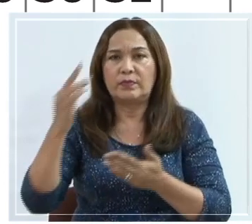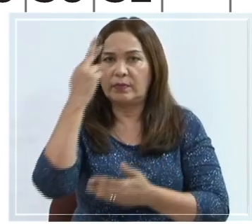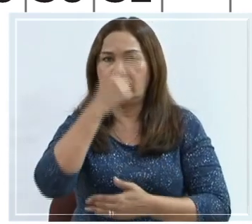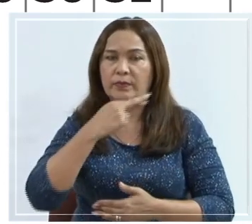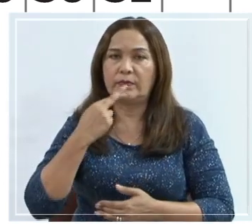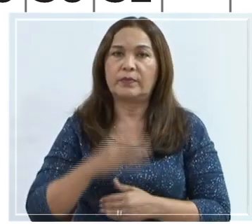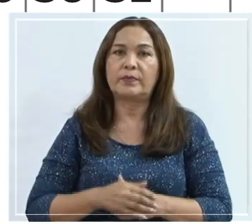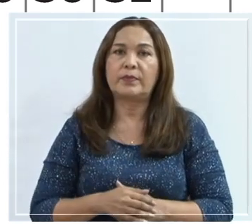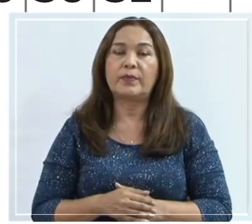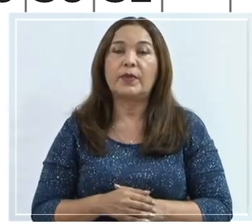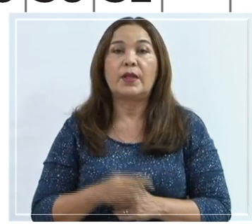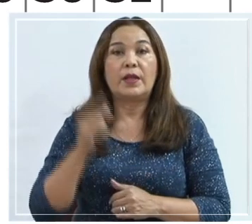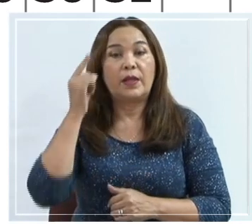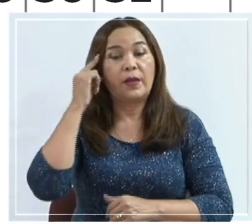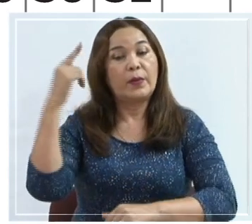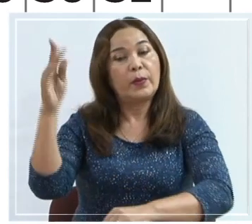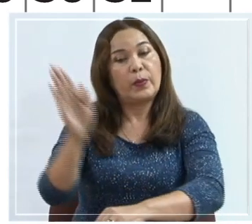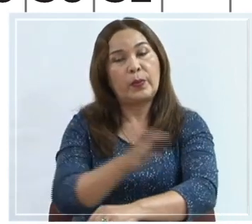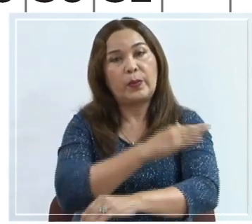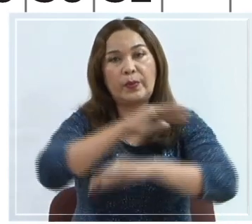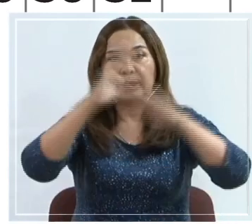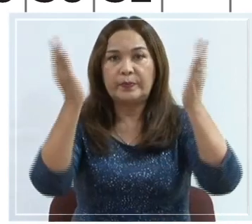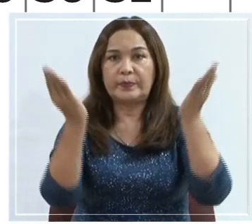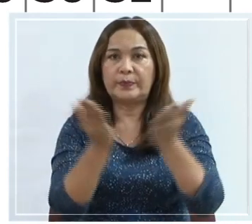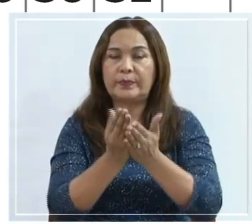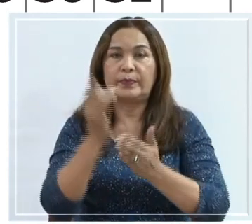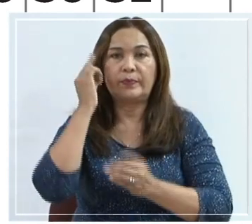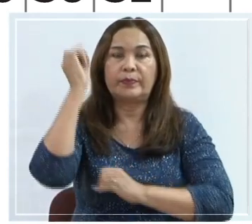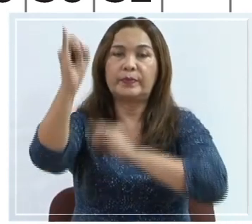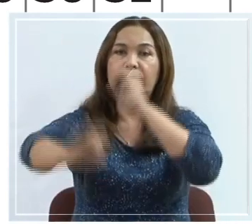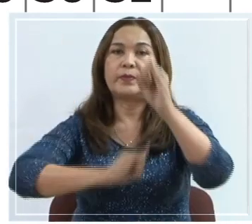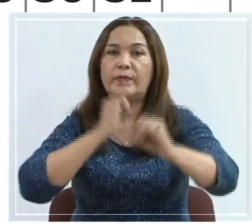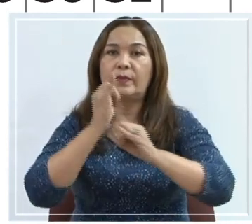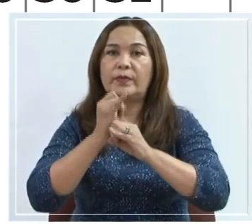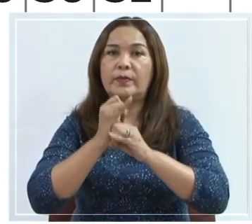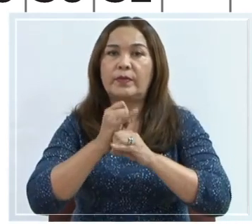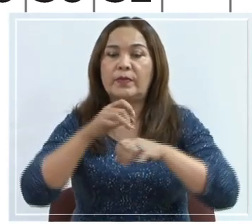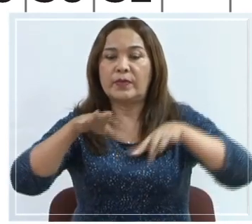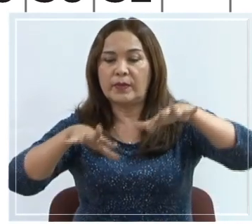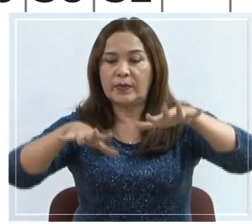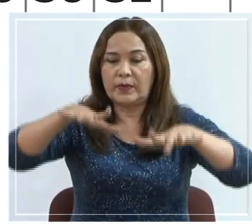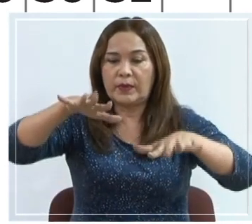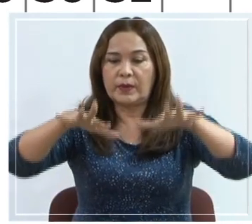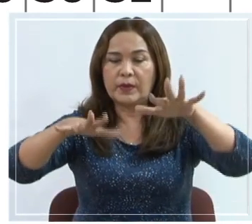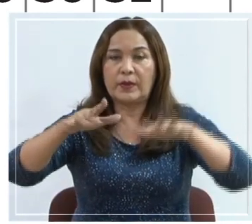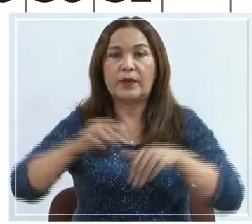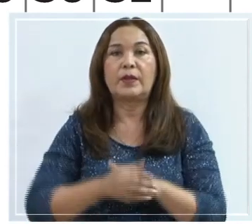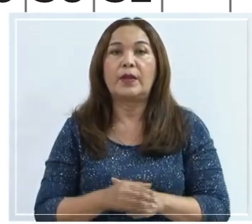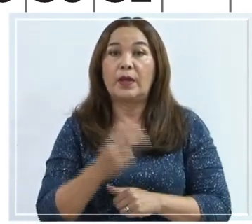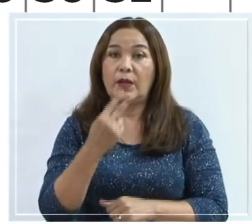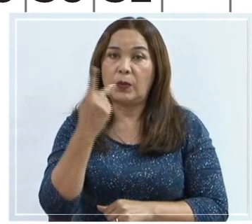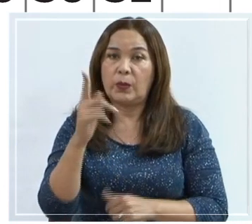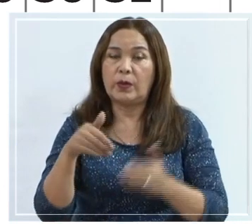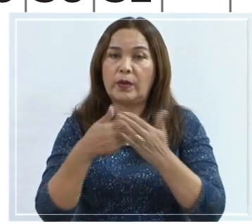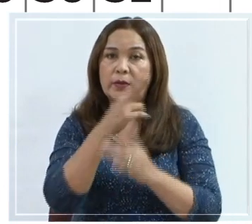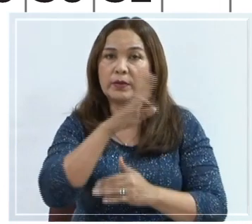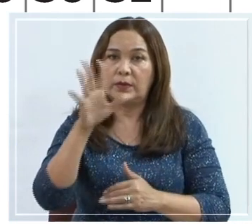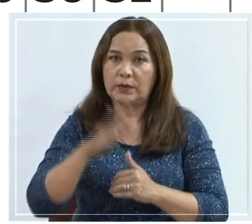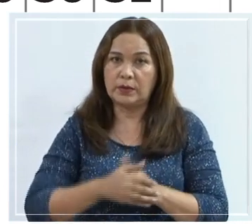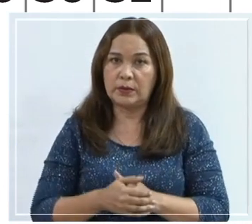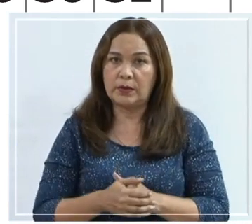día mundial de la poesía día internacional del títere del 21 al